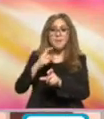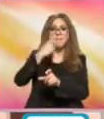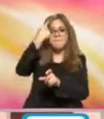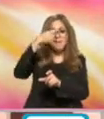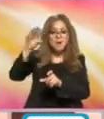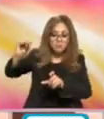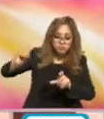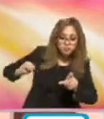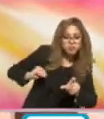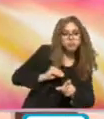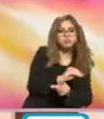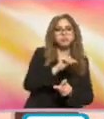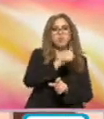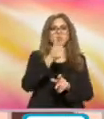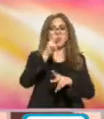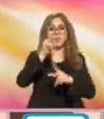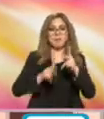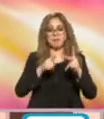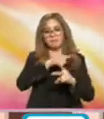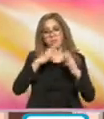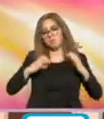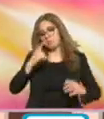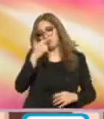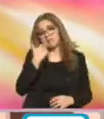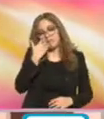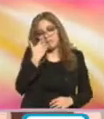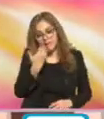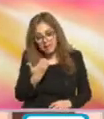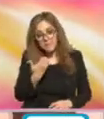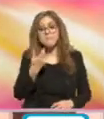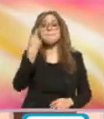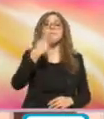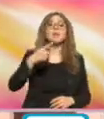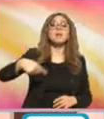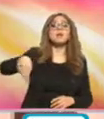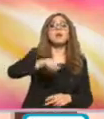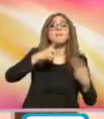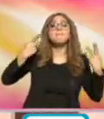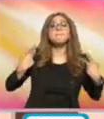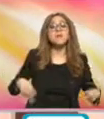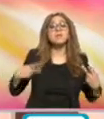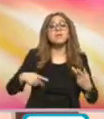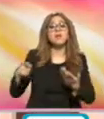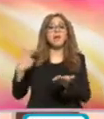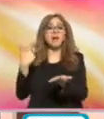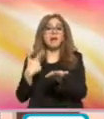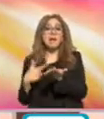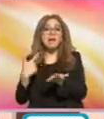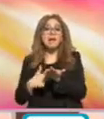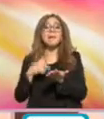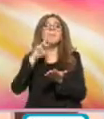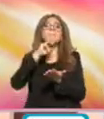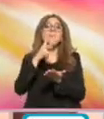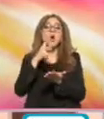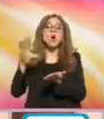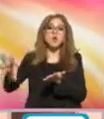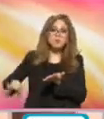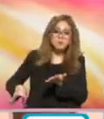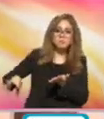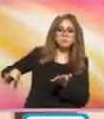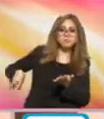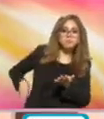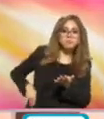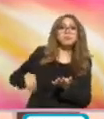transferirla. Actualmente, la mayoría de las personas, esa grasa la prefieren utilizarla en los glúteos, Claro. pero